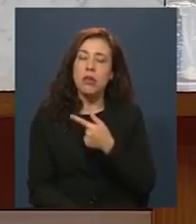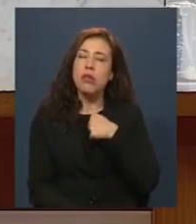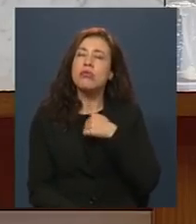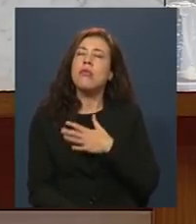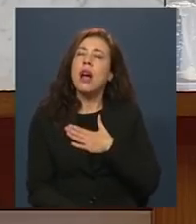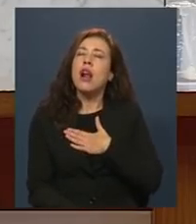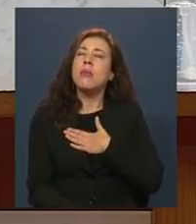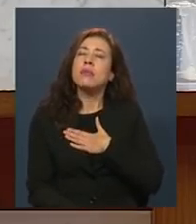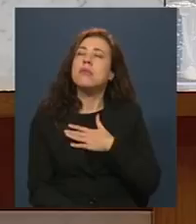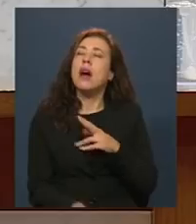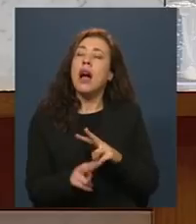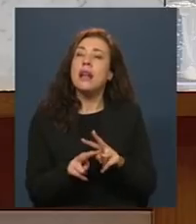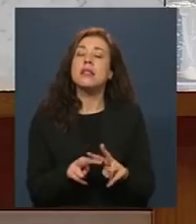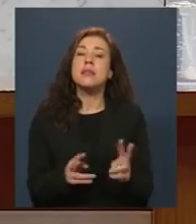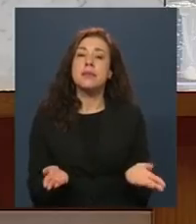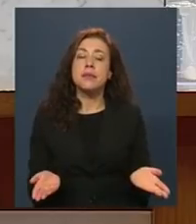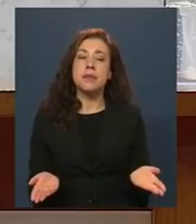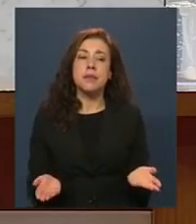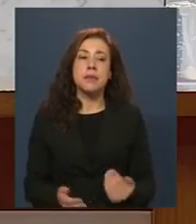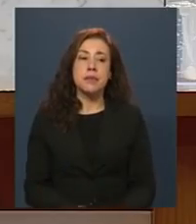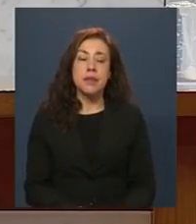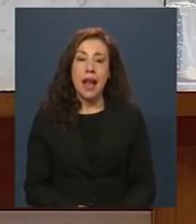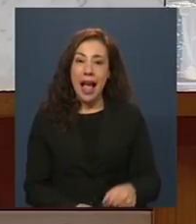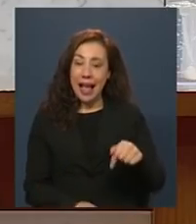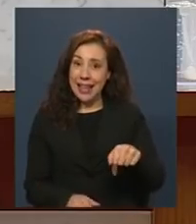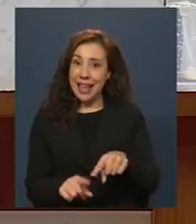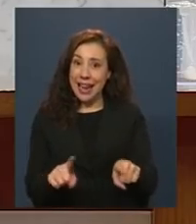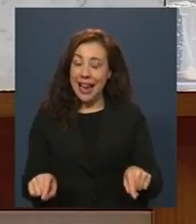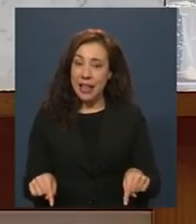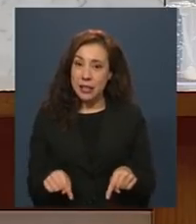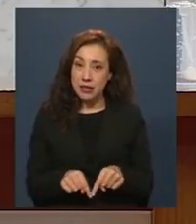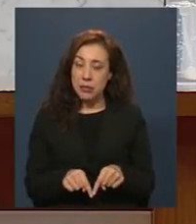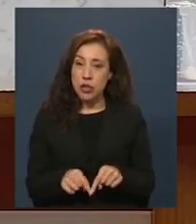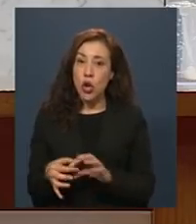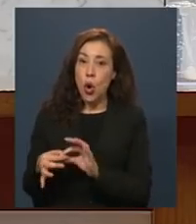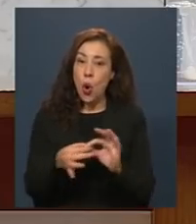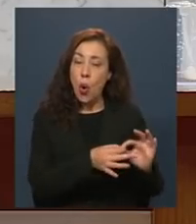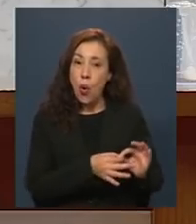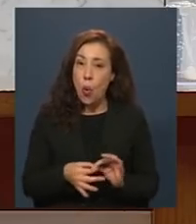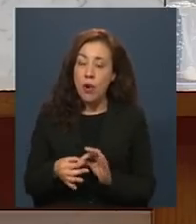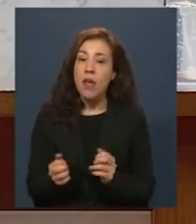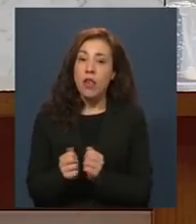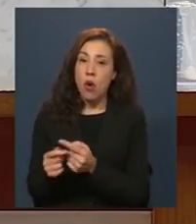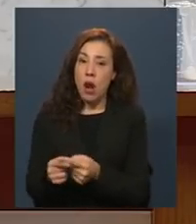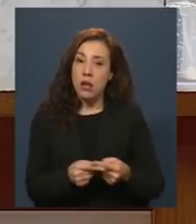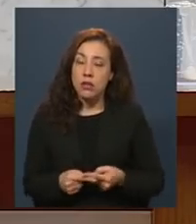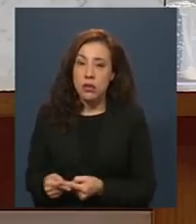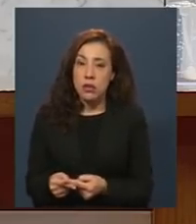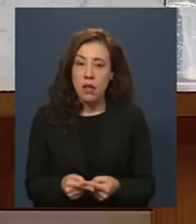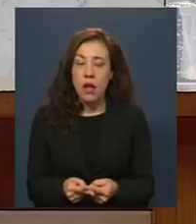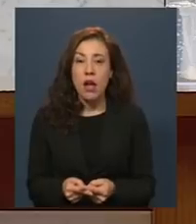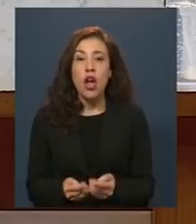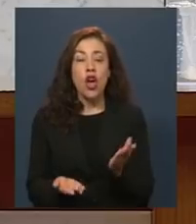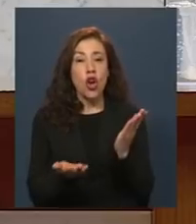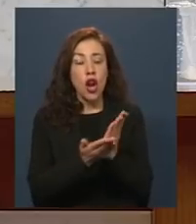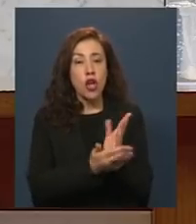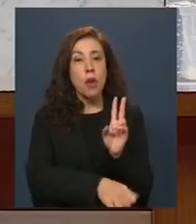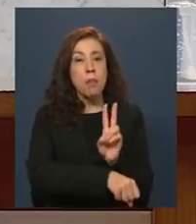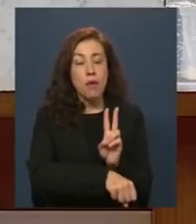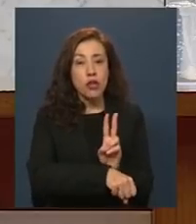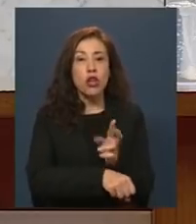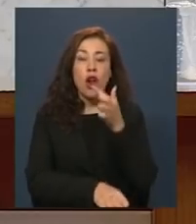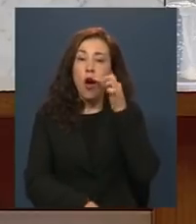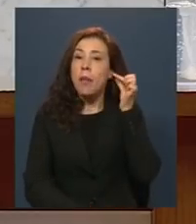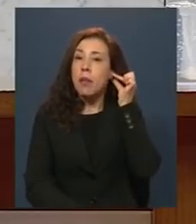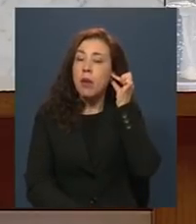propuesto construir desde este espacio, en unidad con el mundo social, con el Colegio de Profesores y